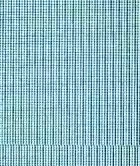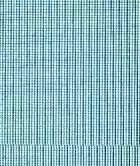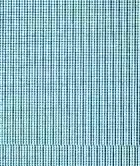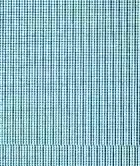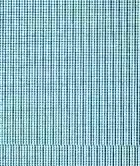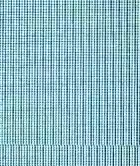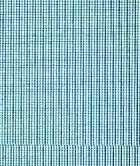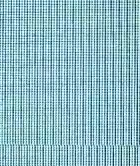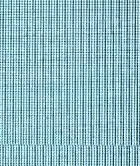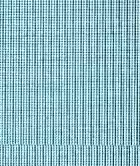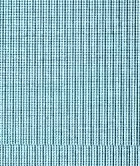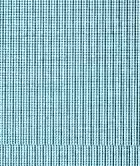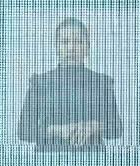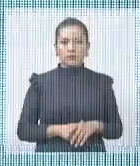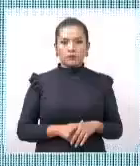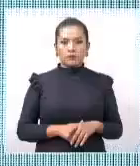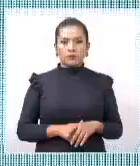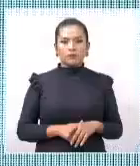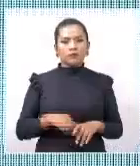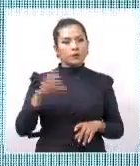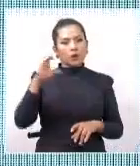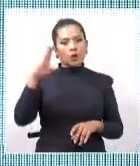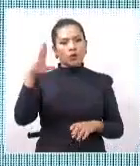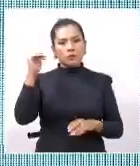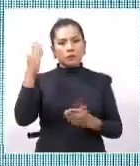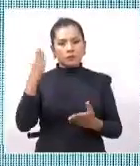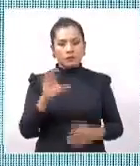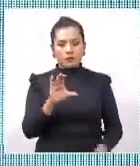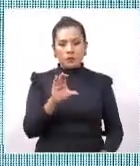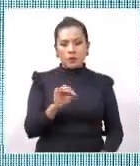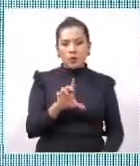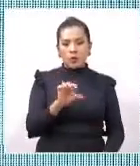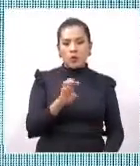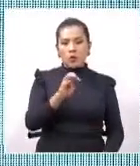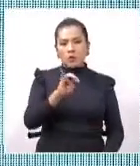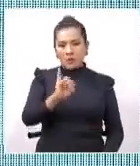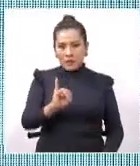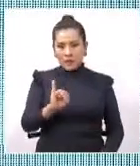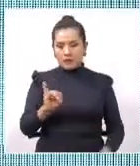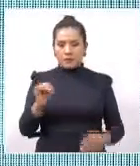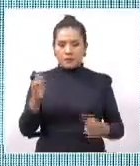Colombia continúa con su bloqueo por un conflicto limítrofe con el municipio de Villa Tunari en